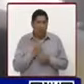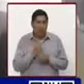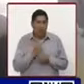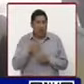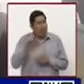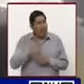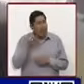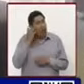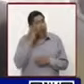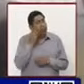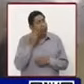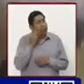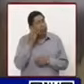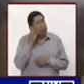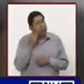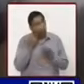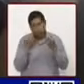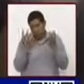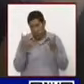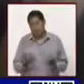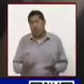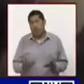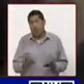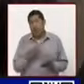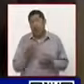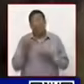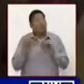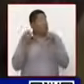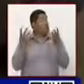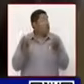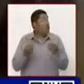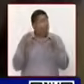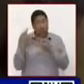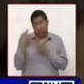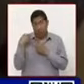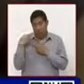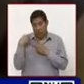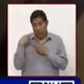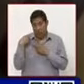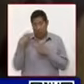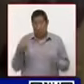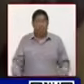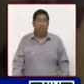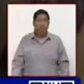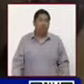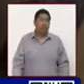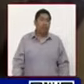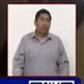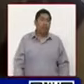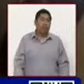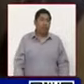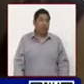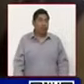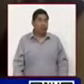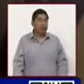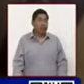trabajo, pero hay que tener siempre mucha responsabilidad a la hora de conducir un vehículo.